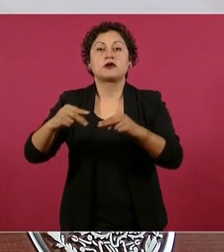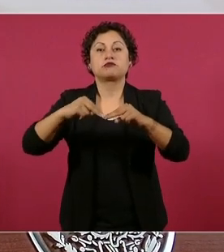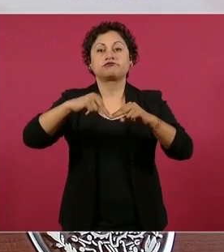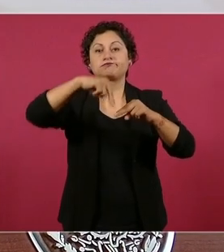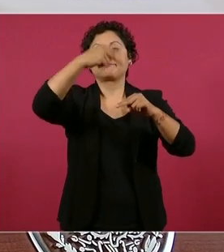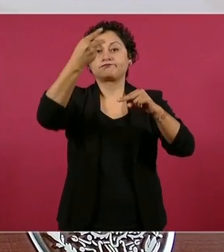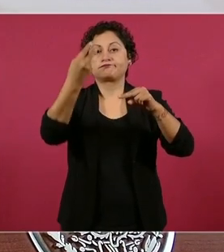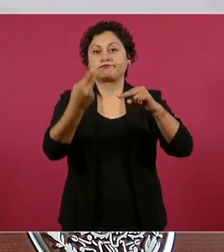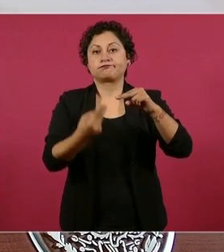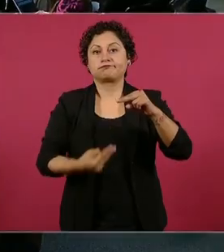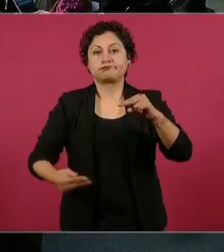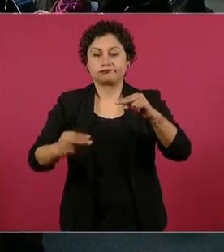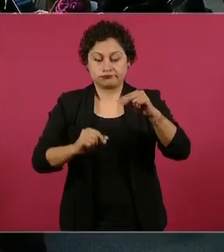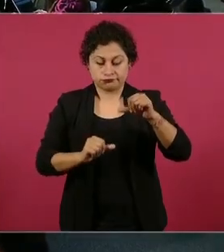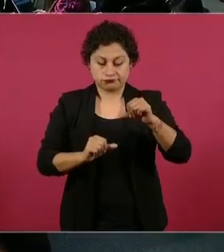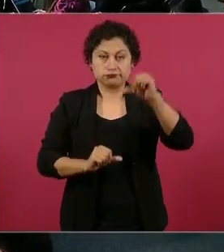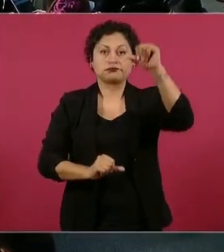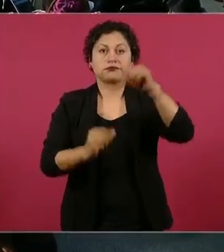3 metros.